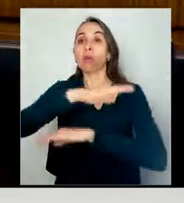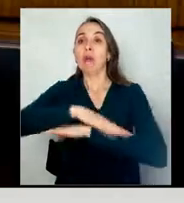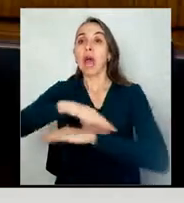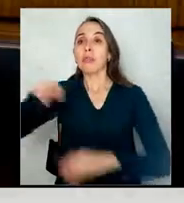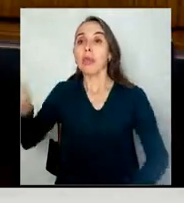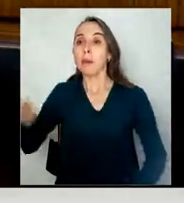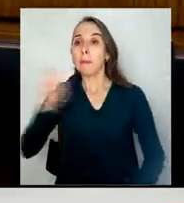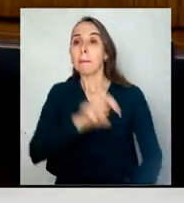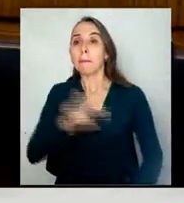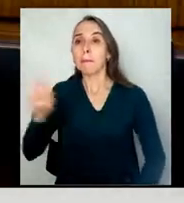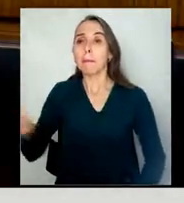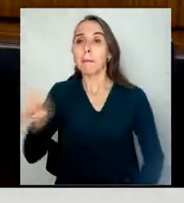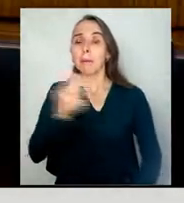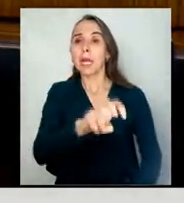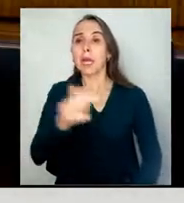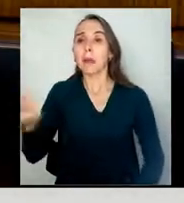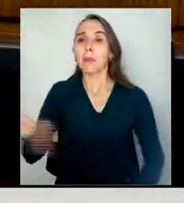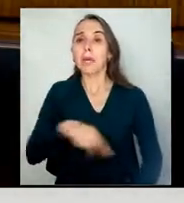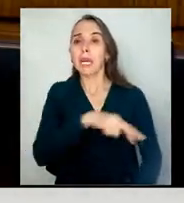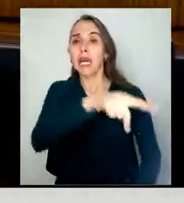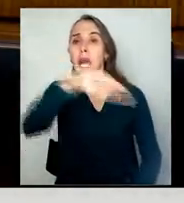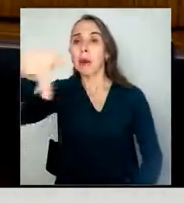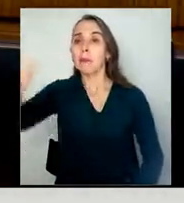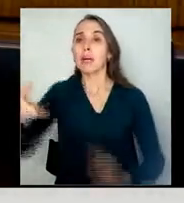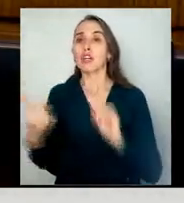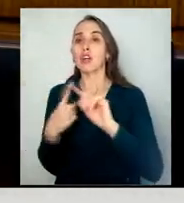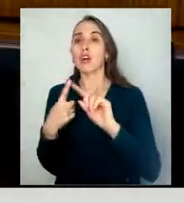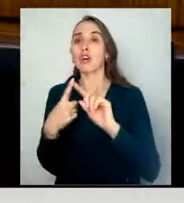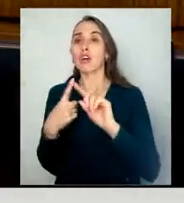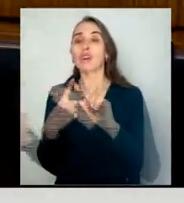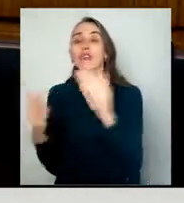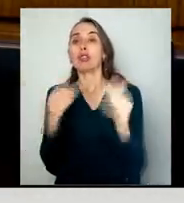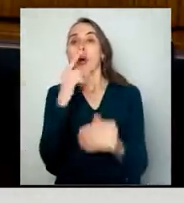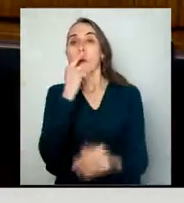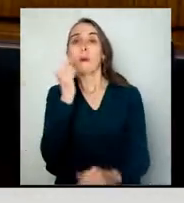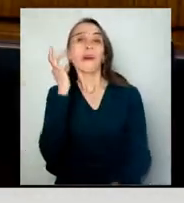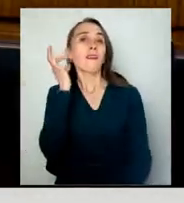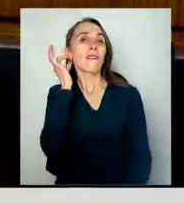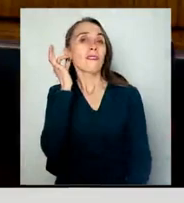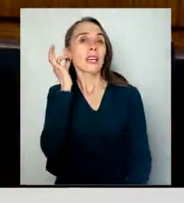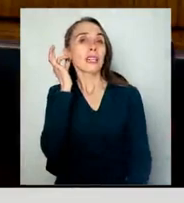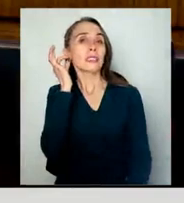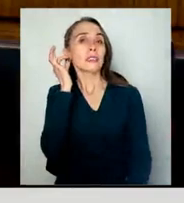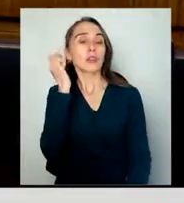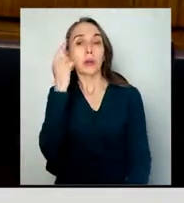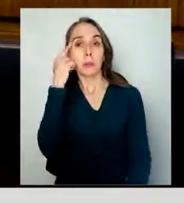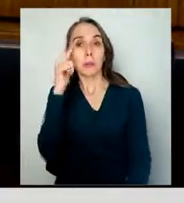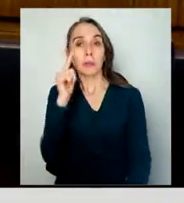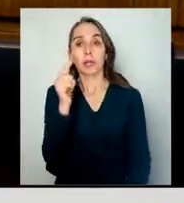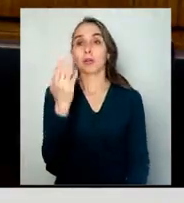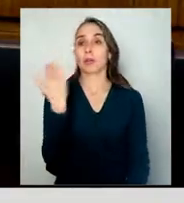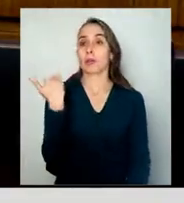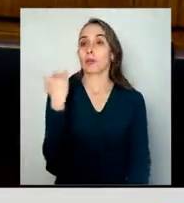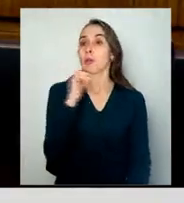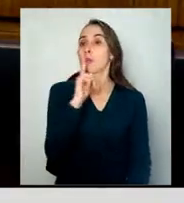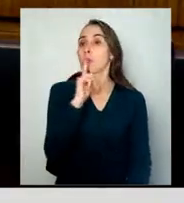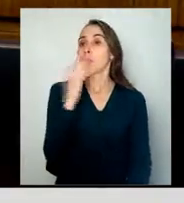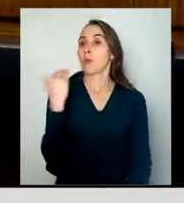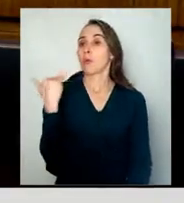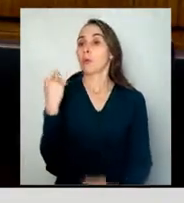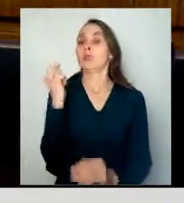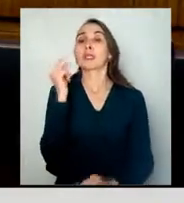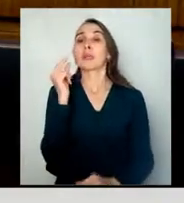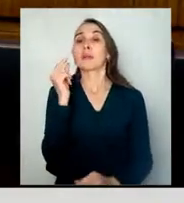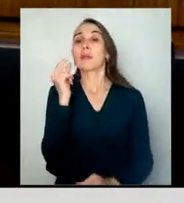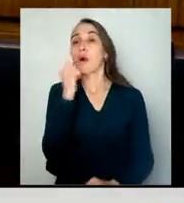contacto directo y constante con los vecinos y vecinas del sector sin embargo en el último tiempo producto de su discapacidad comenzó